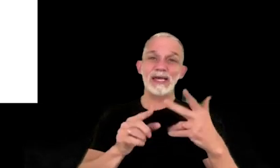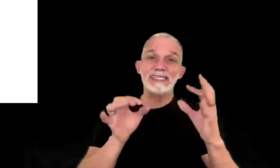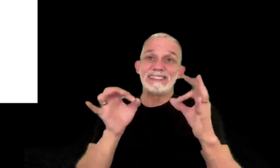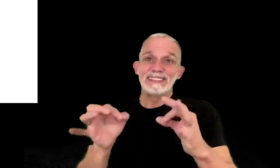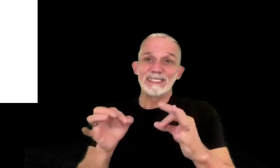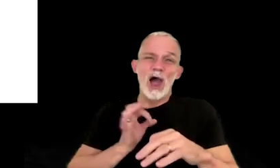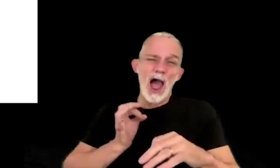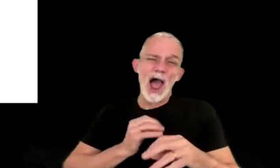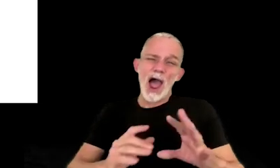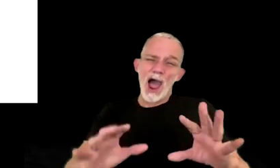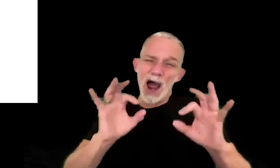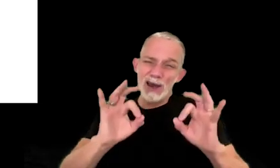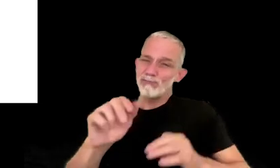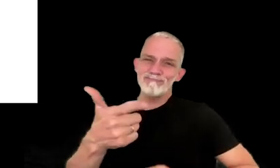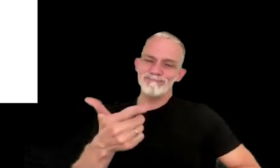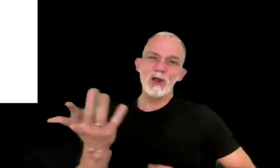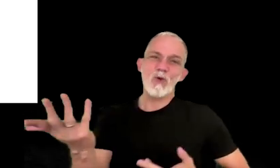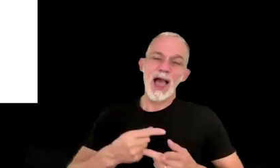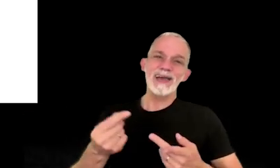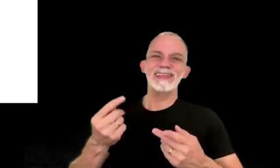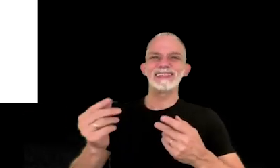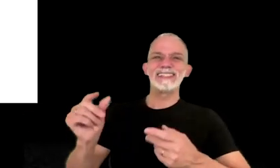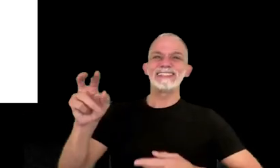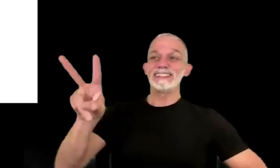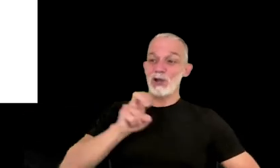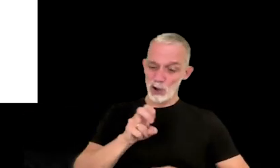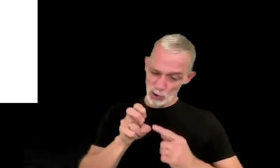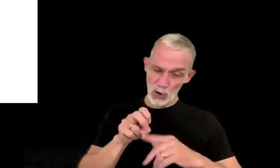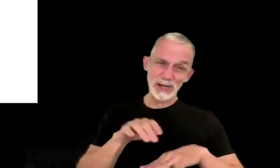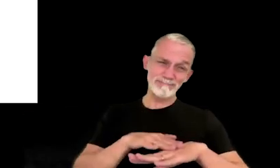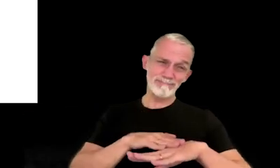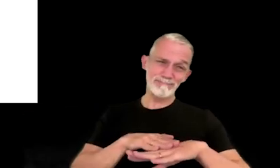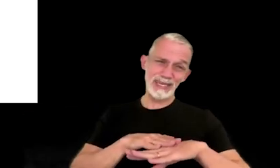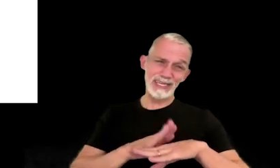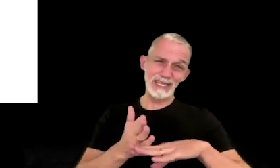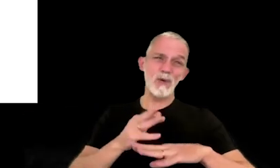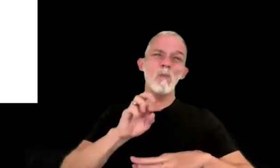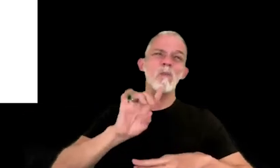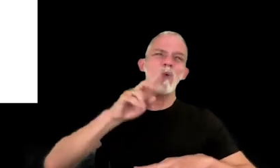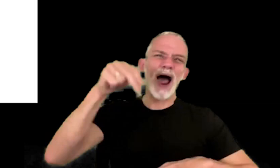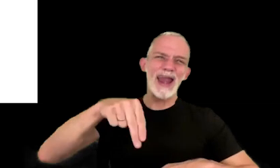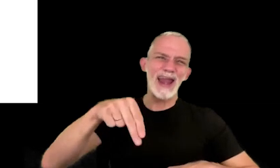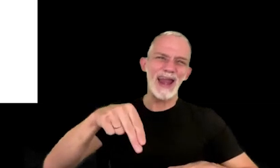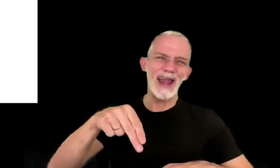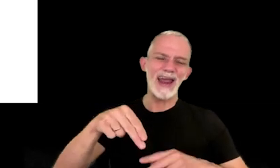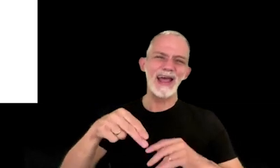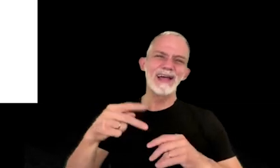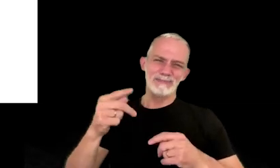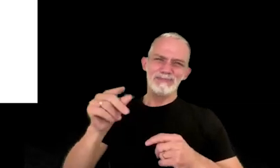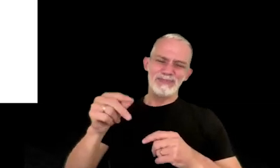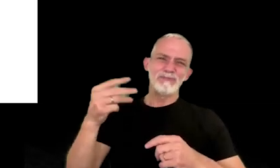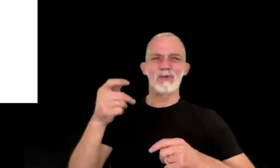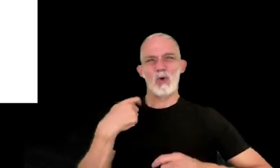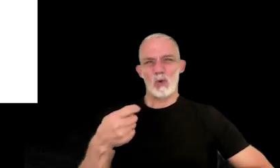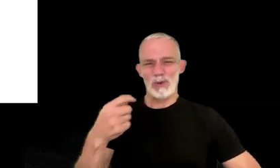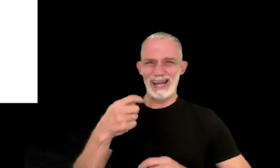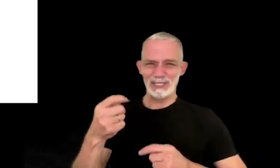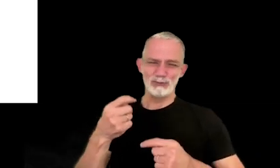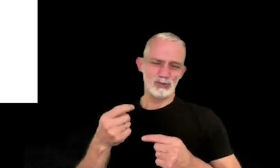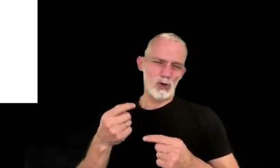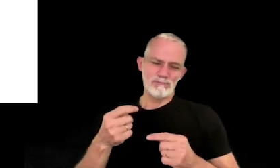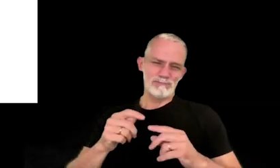los años de aporte y cobra la prestación básica, la PUAM, la prestación universal de